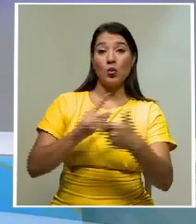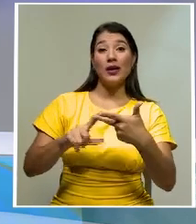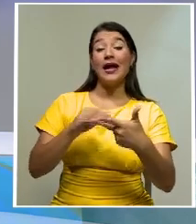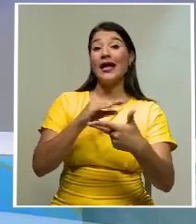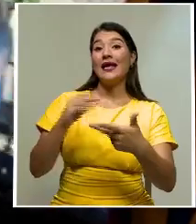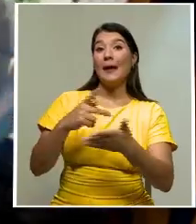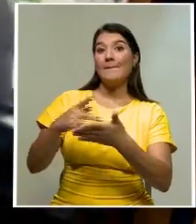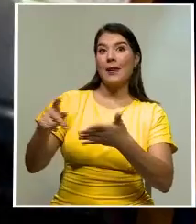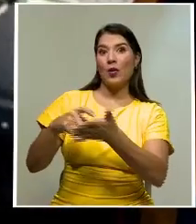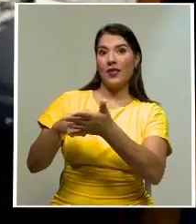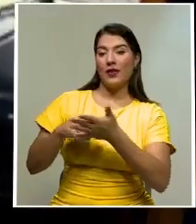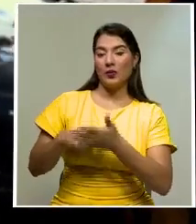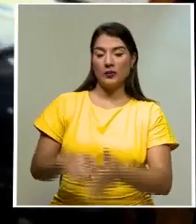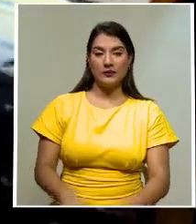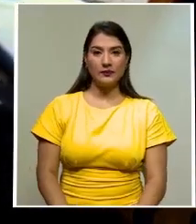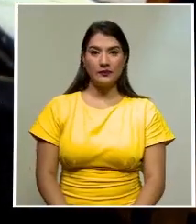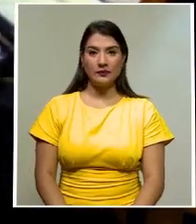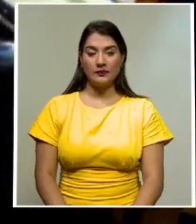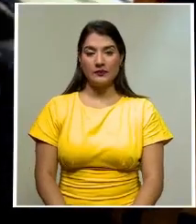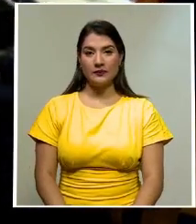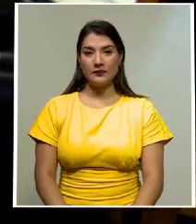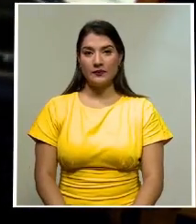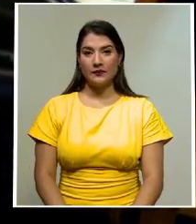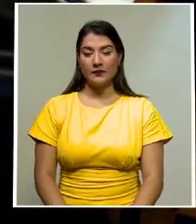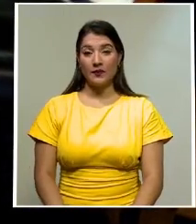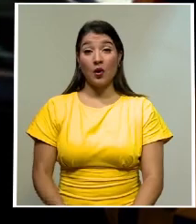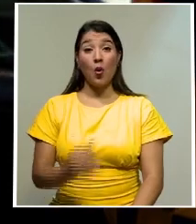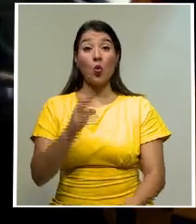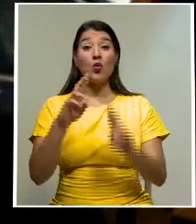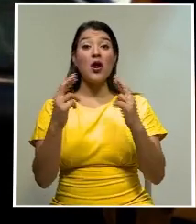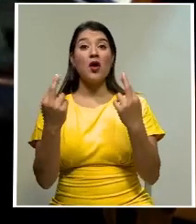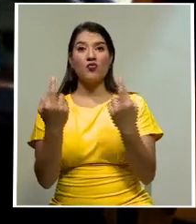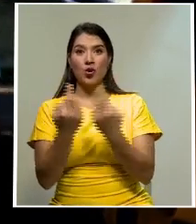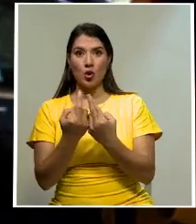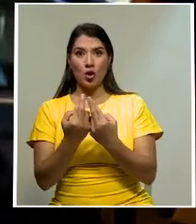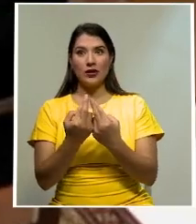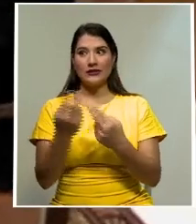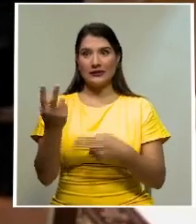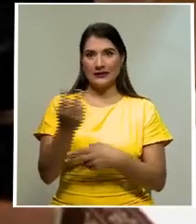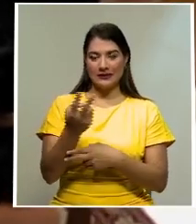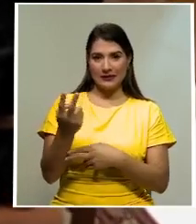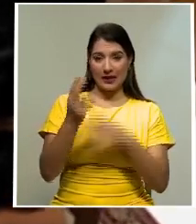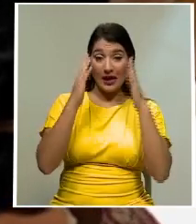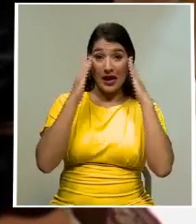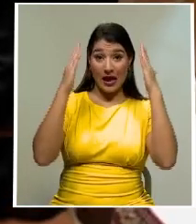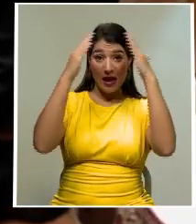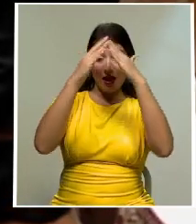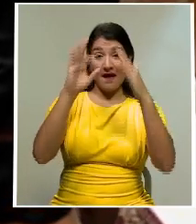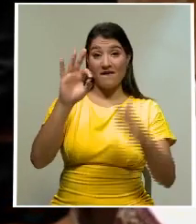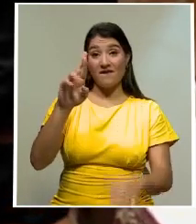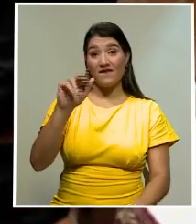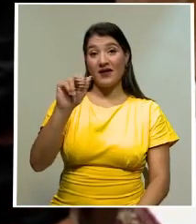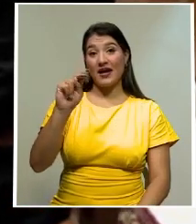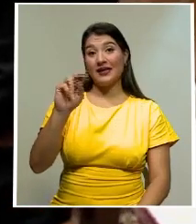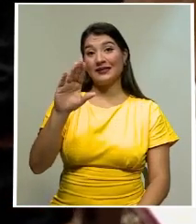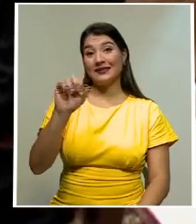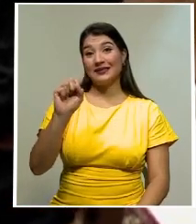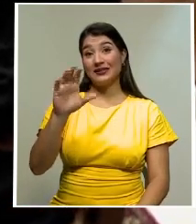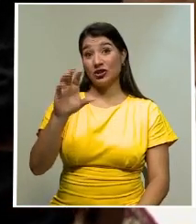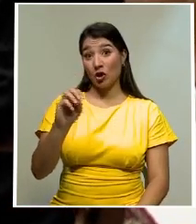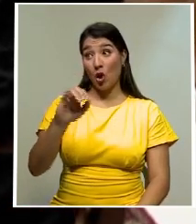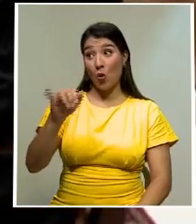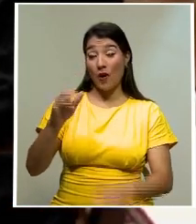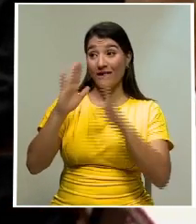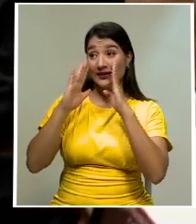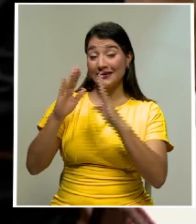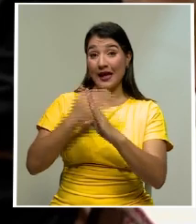Una reunión de compatriotas. El Papa Francisco recibió el jueves en el Vaticano